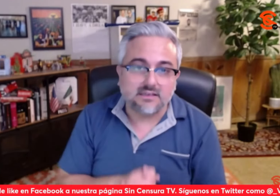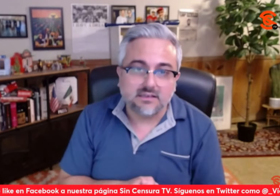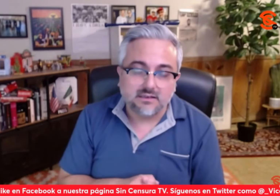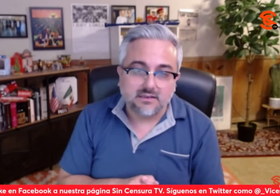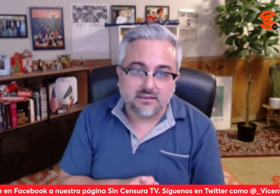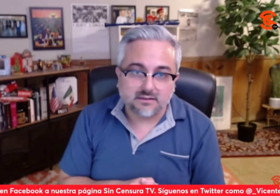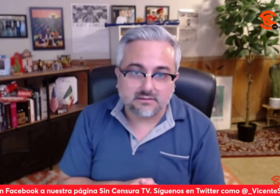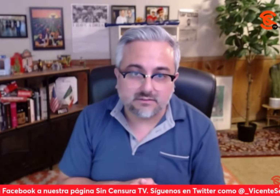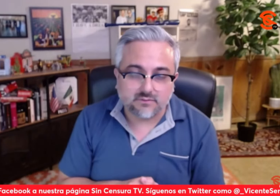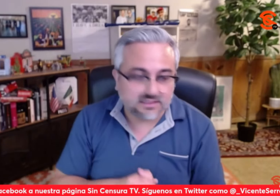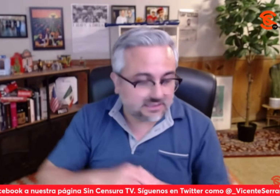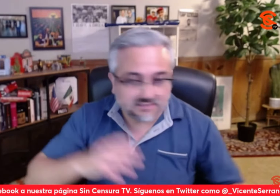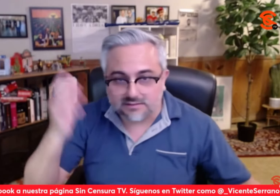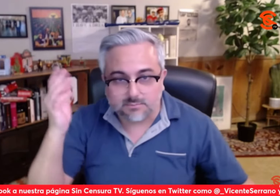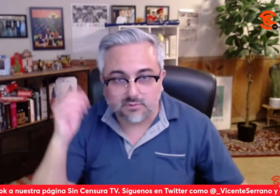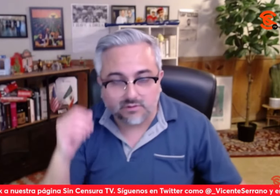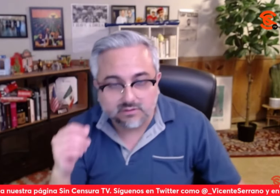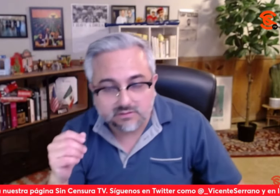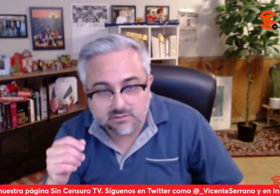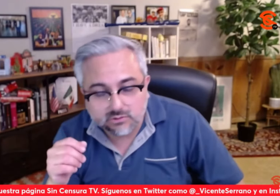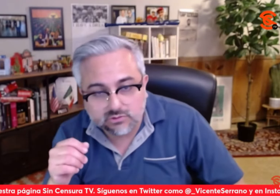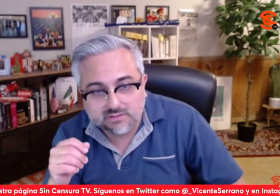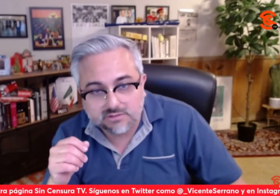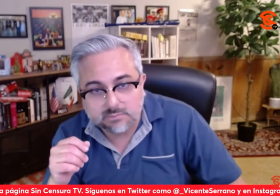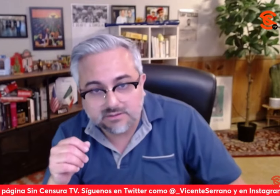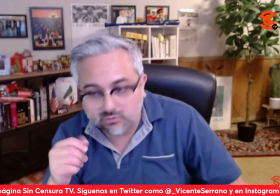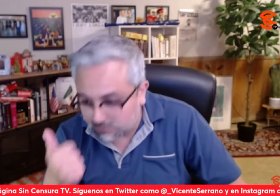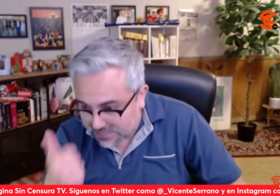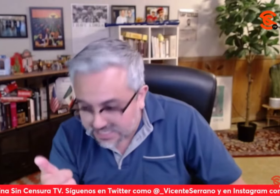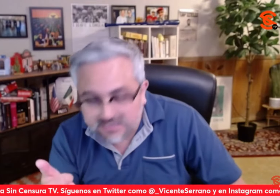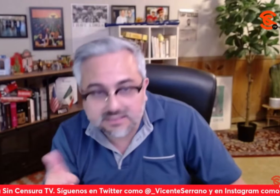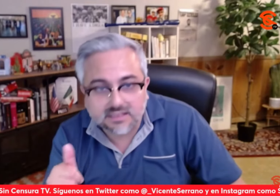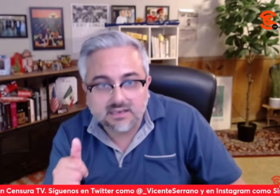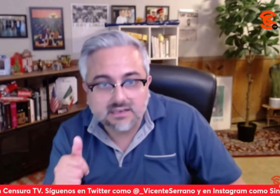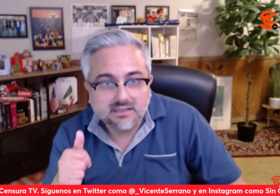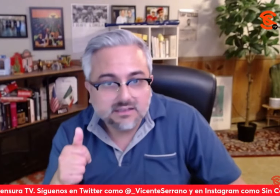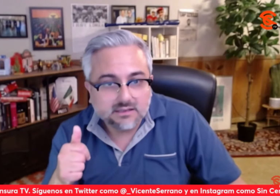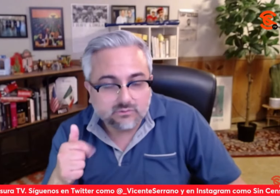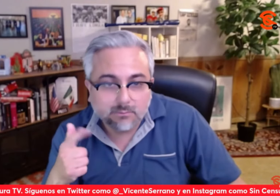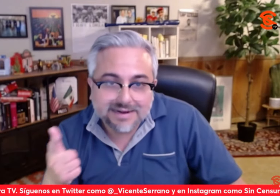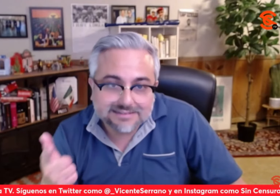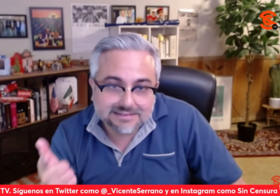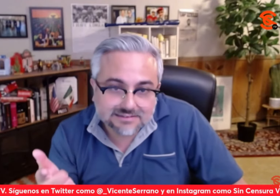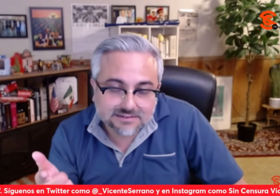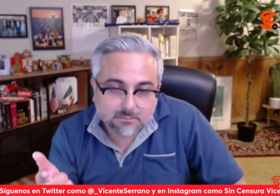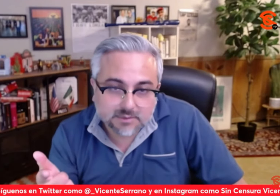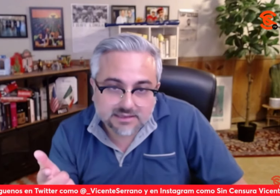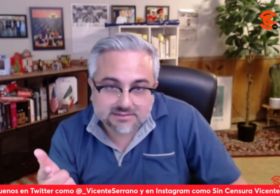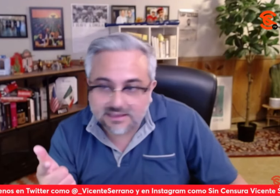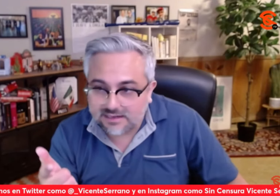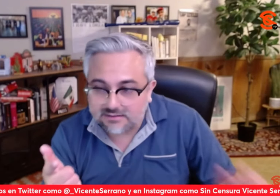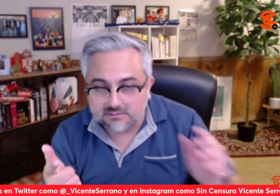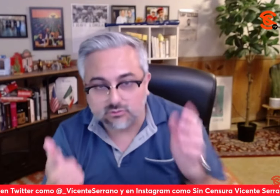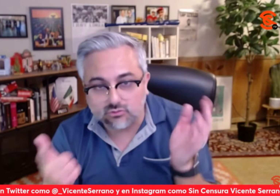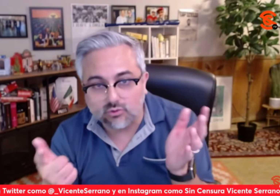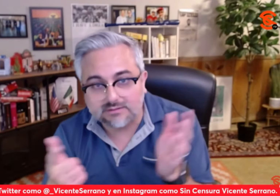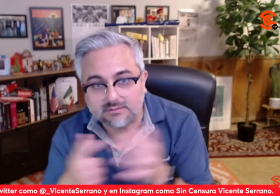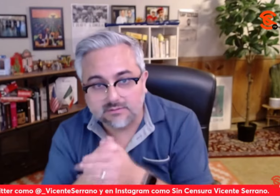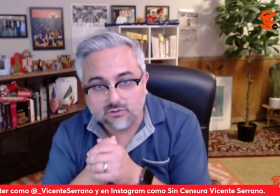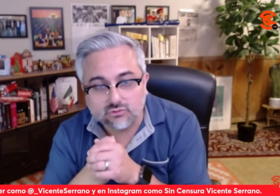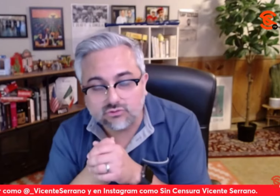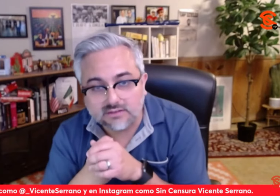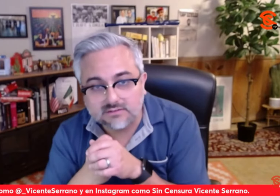vivendi, se enfrentan a este tipo de situaciones espantosas, mienten, son parte de estas campañas negras,